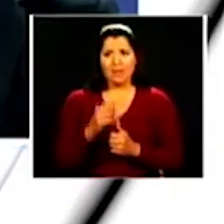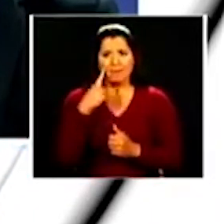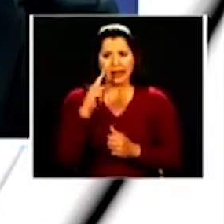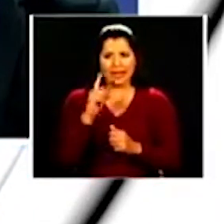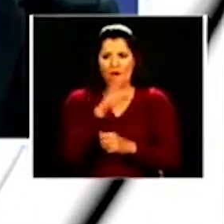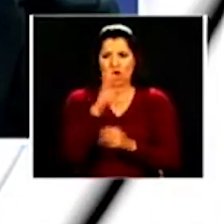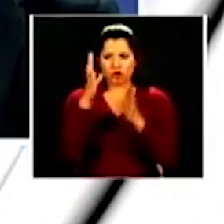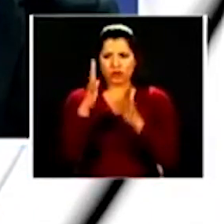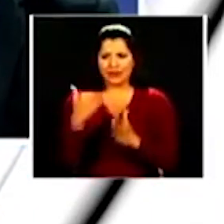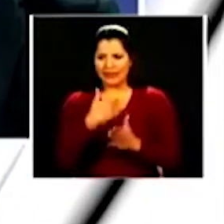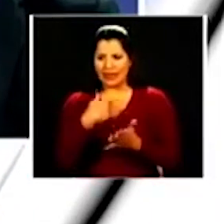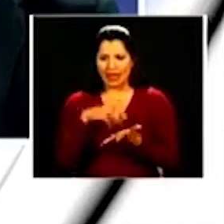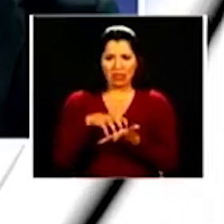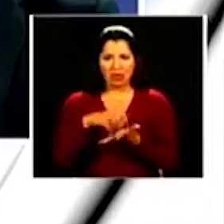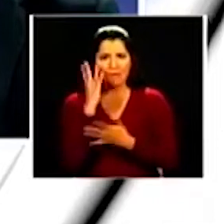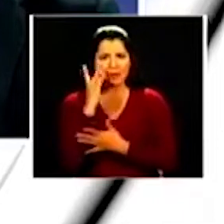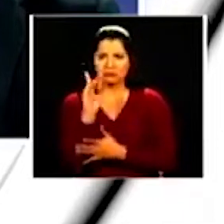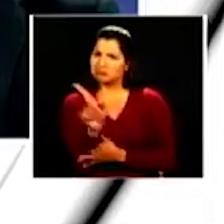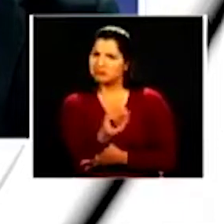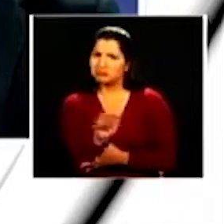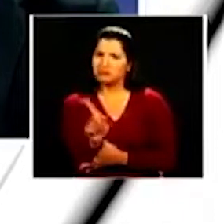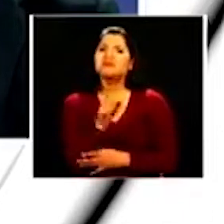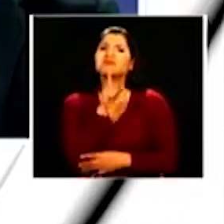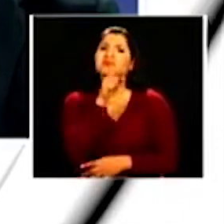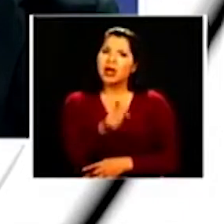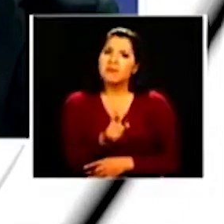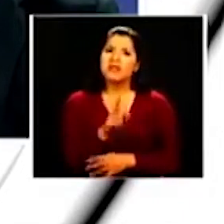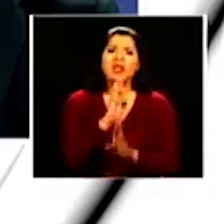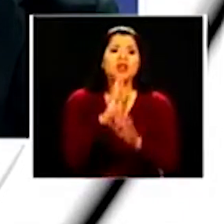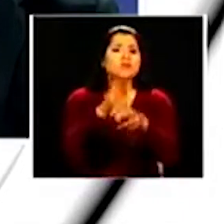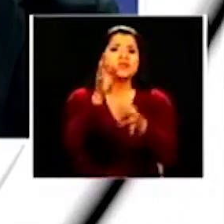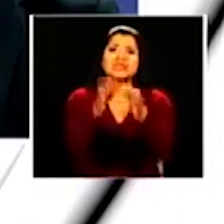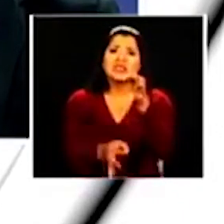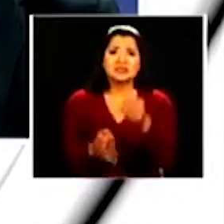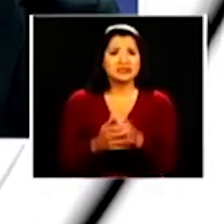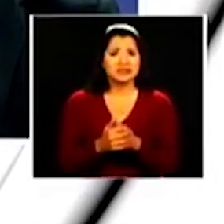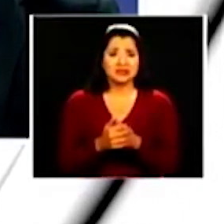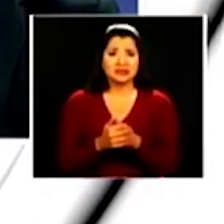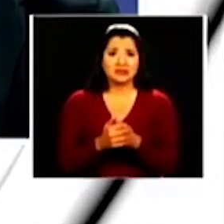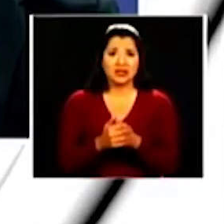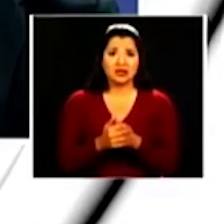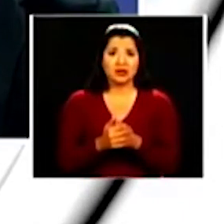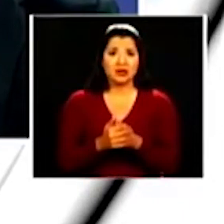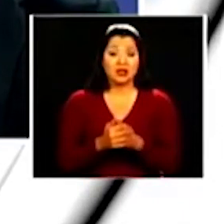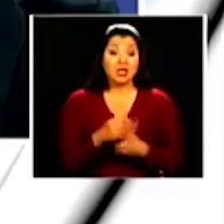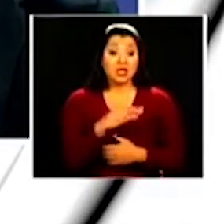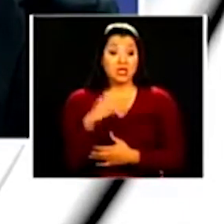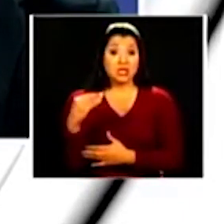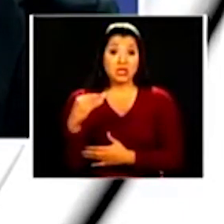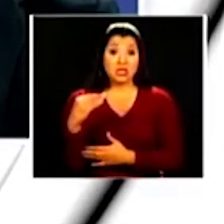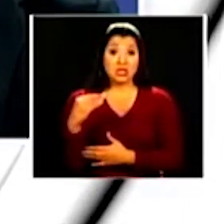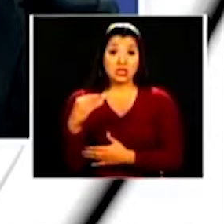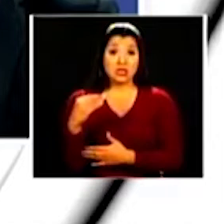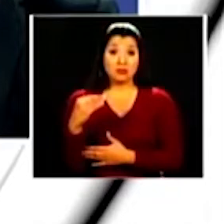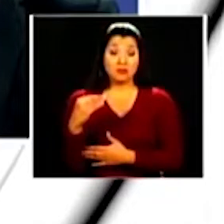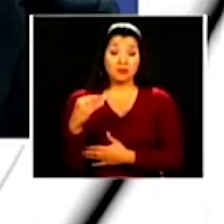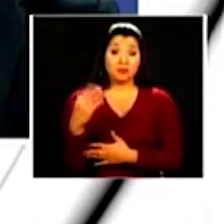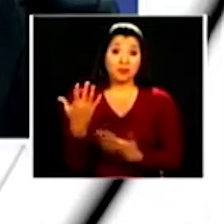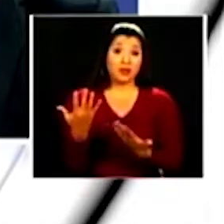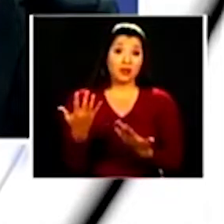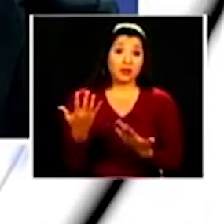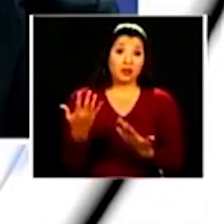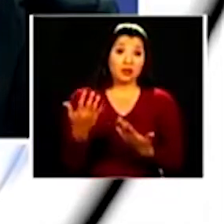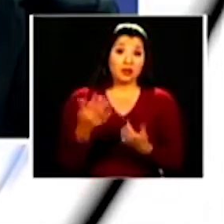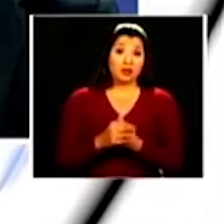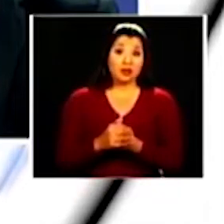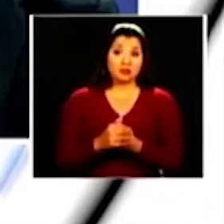de qué preocuparse. En realidad la respuesta es bastante sencilla y me va a, digámoslo así, me voy a tardar